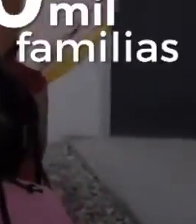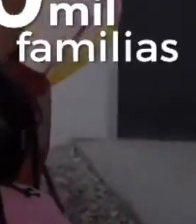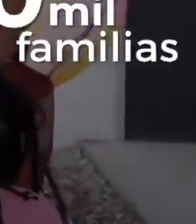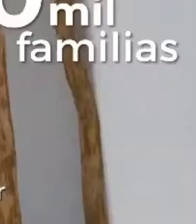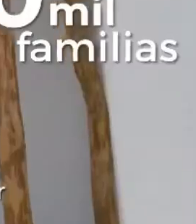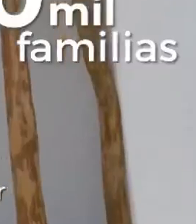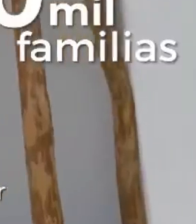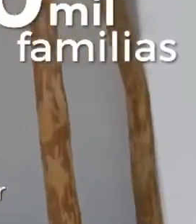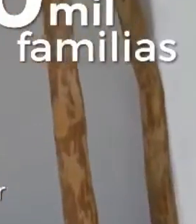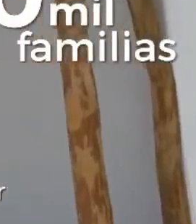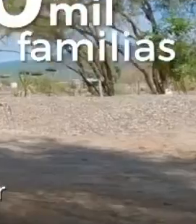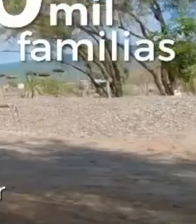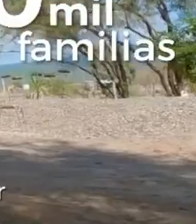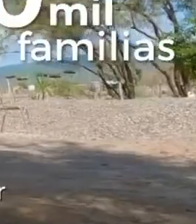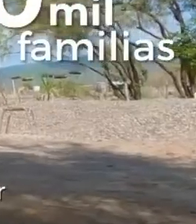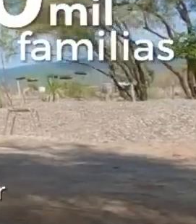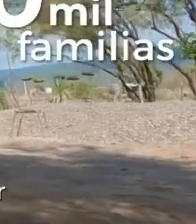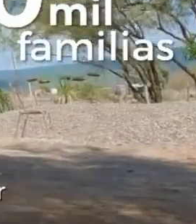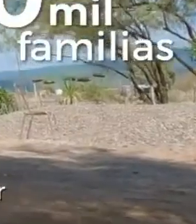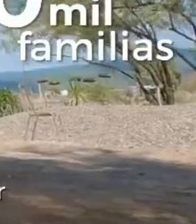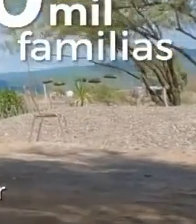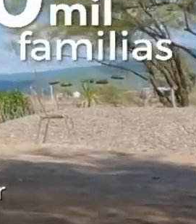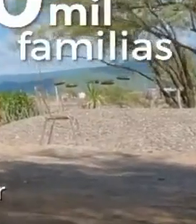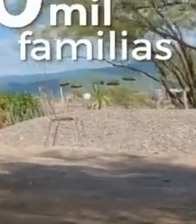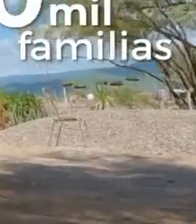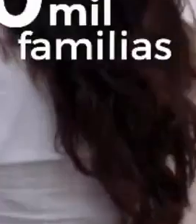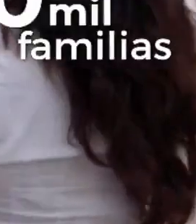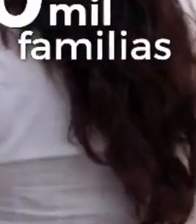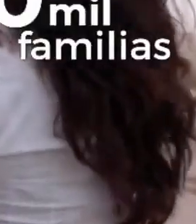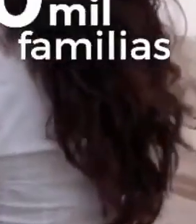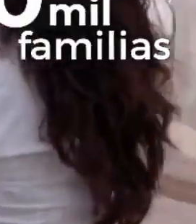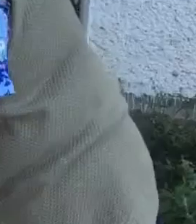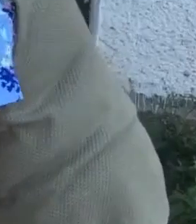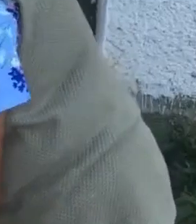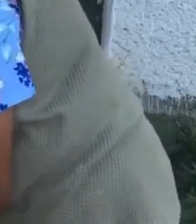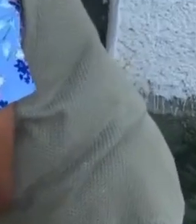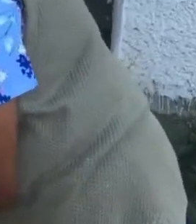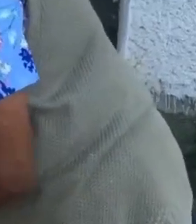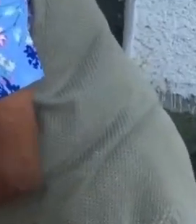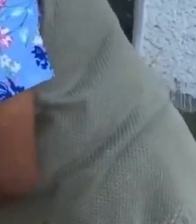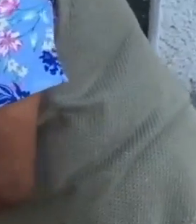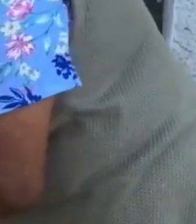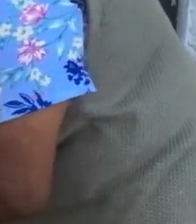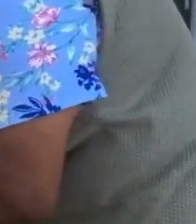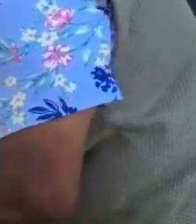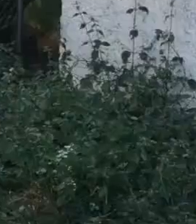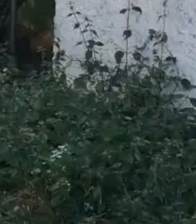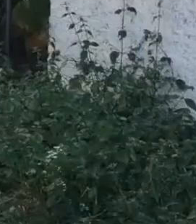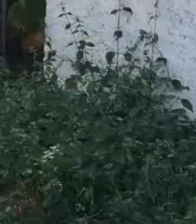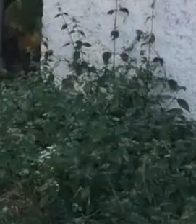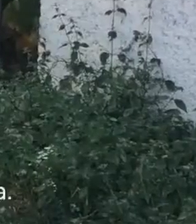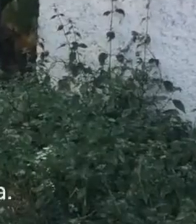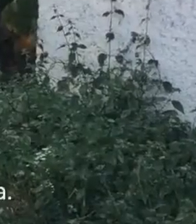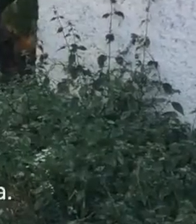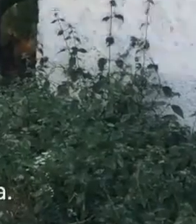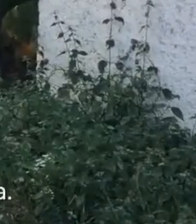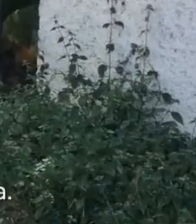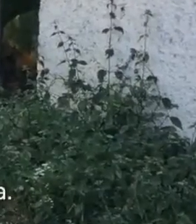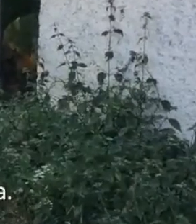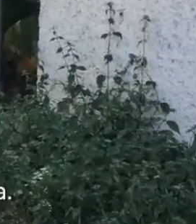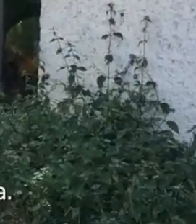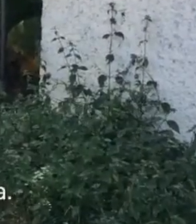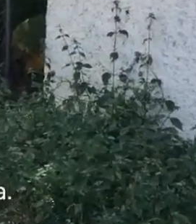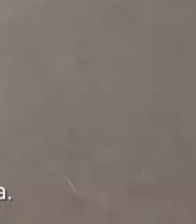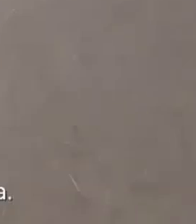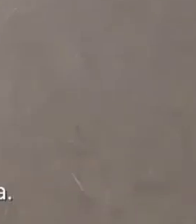mil familias han podido mejorar, ampliar o construir su vivienda. Y más de 17 mil familias han recibido por